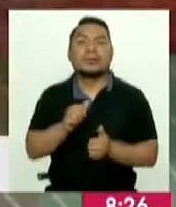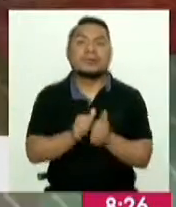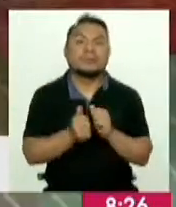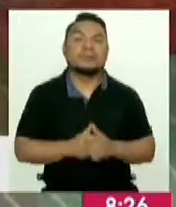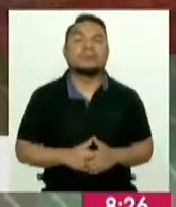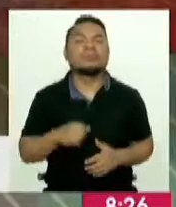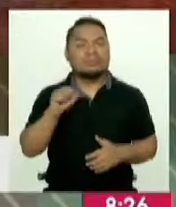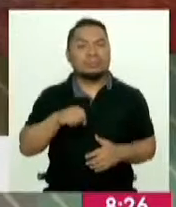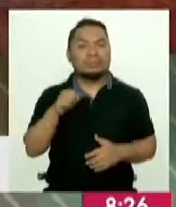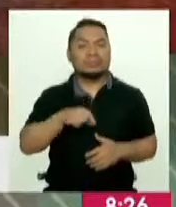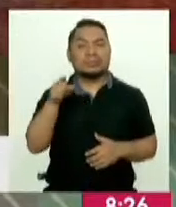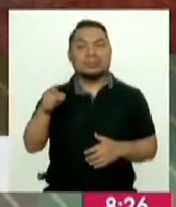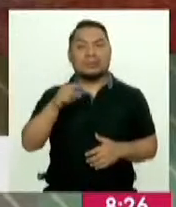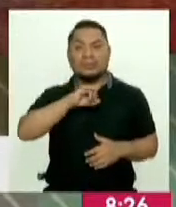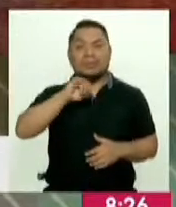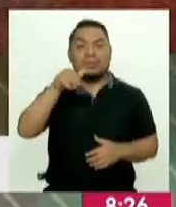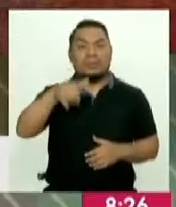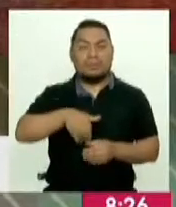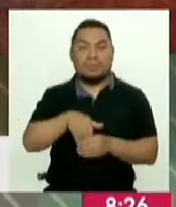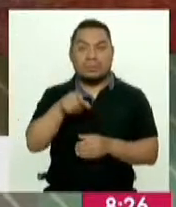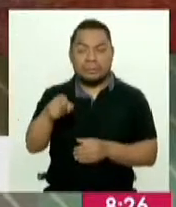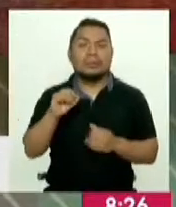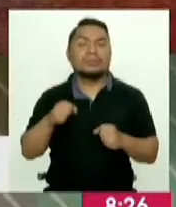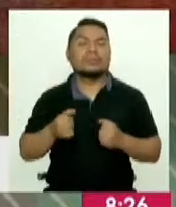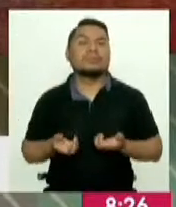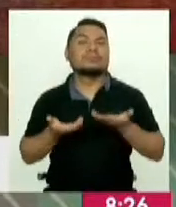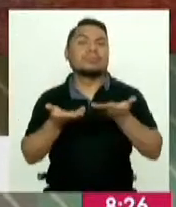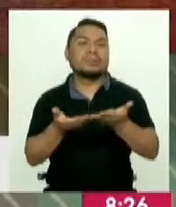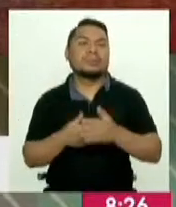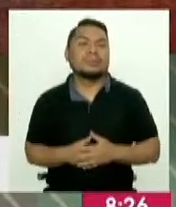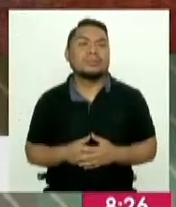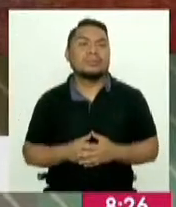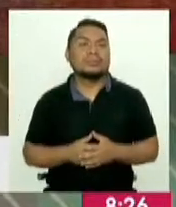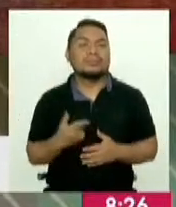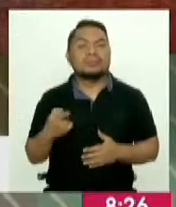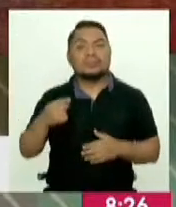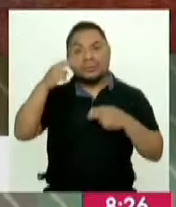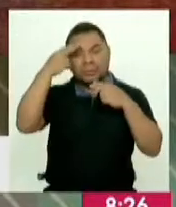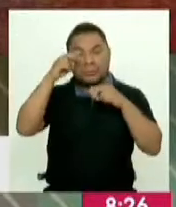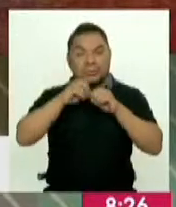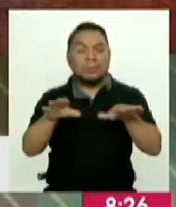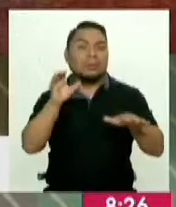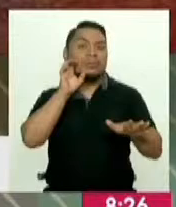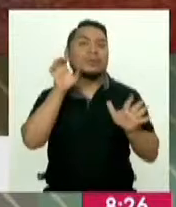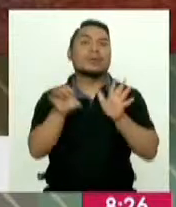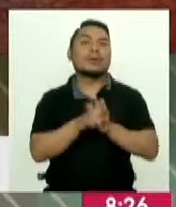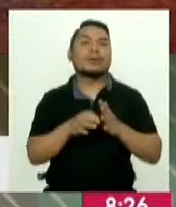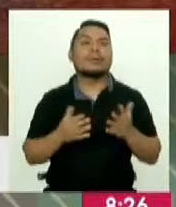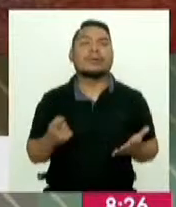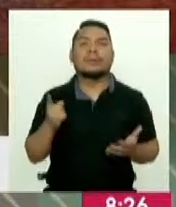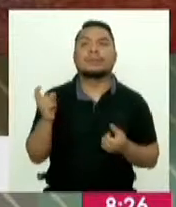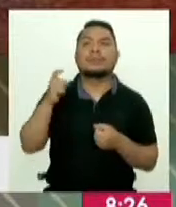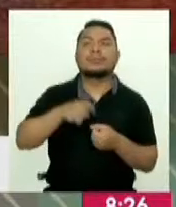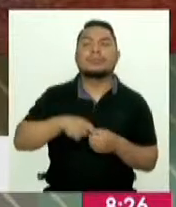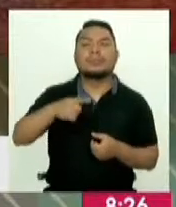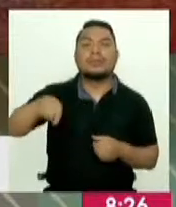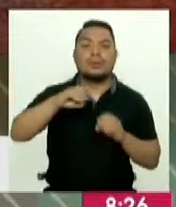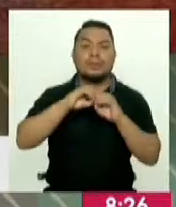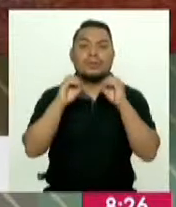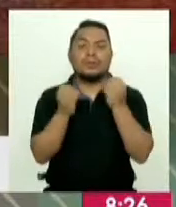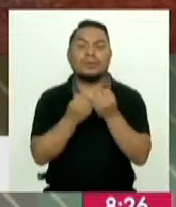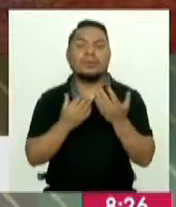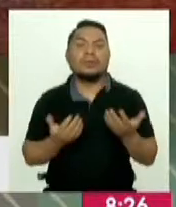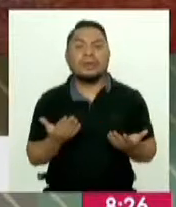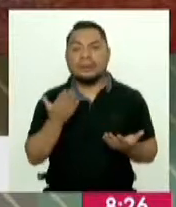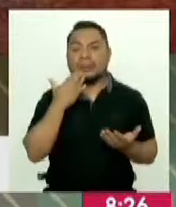Sin duda, y esta vez el jurado además está introduciendo novedades, por ejemplo, la participación de